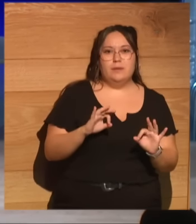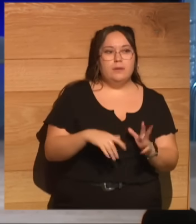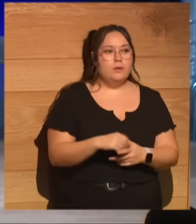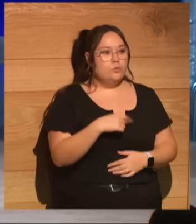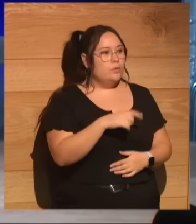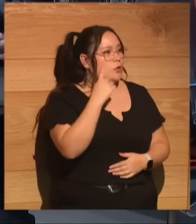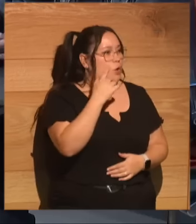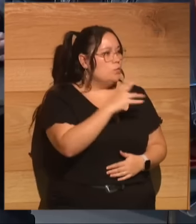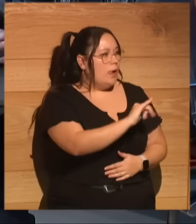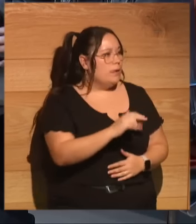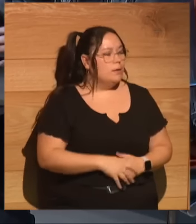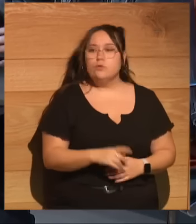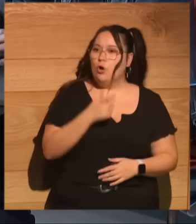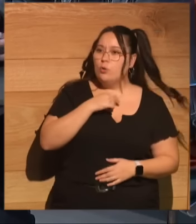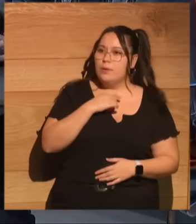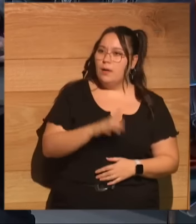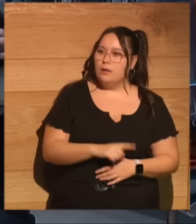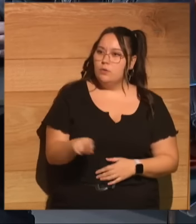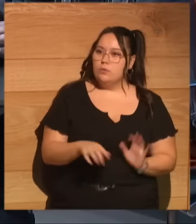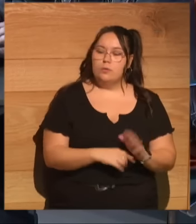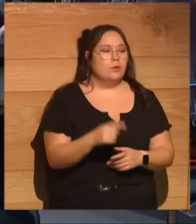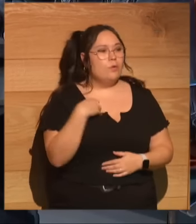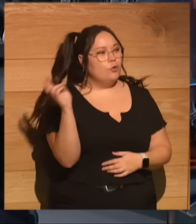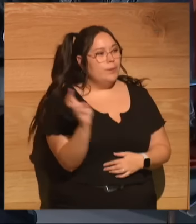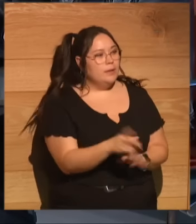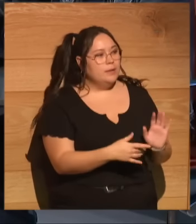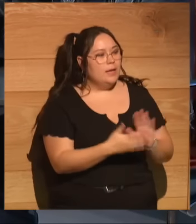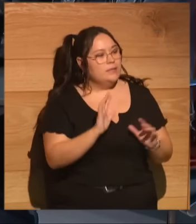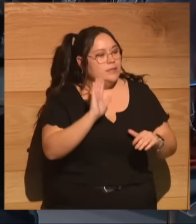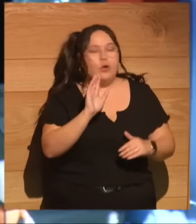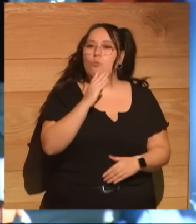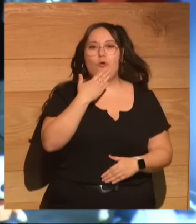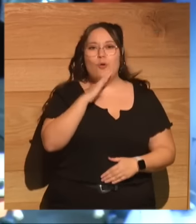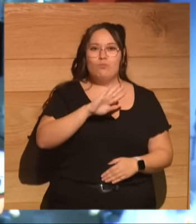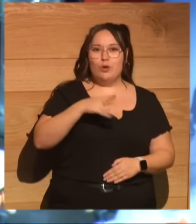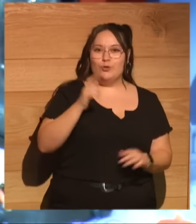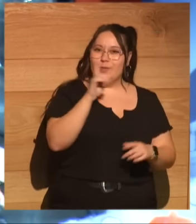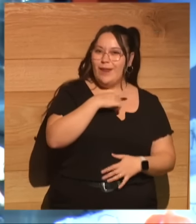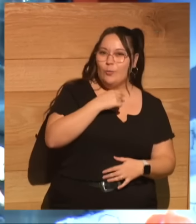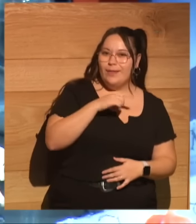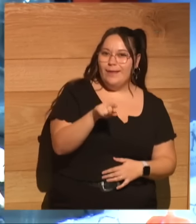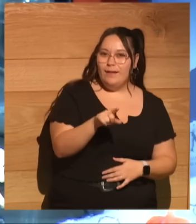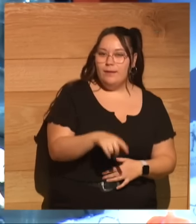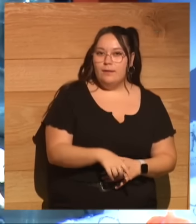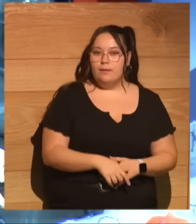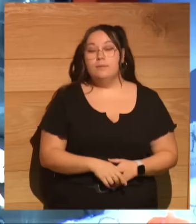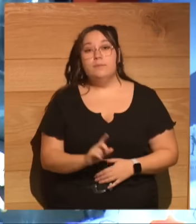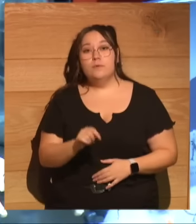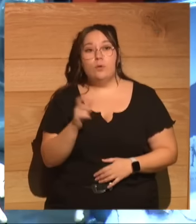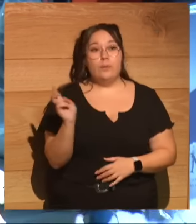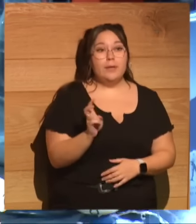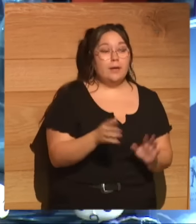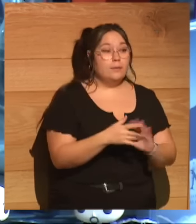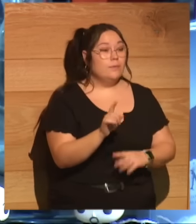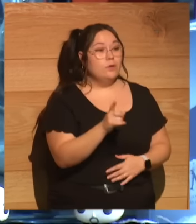¿Traes una rutina cómica, por lo que veo? No. Cuando venía hacia aquí, ¿es el Club de la Comedia, de repente? Bueno, no venía hacia aquí, pero pues, vale. ¿No